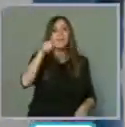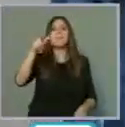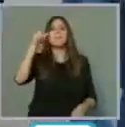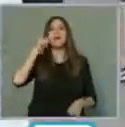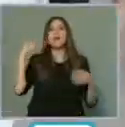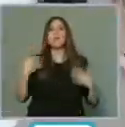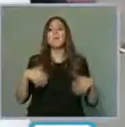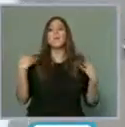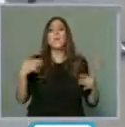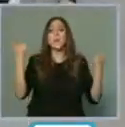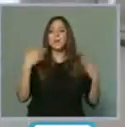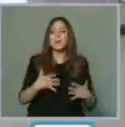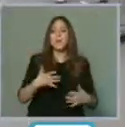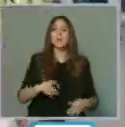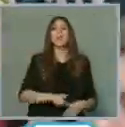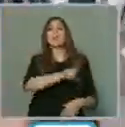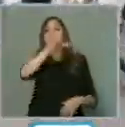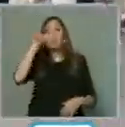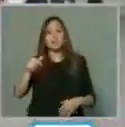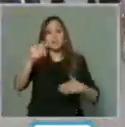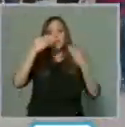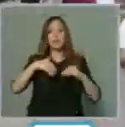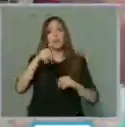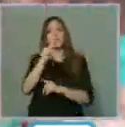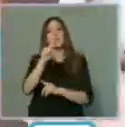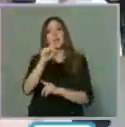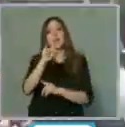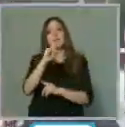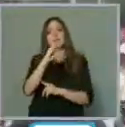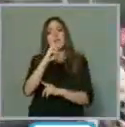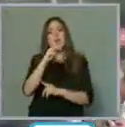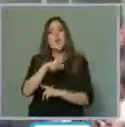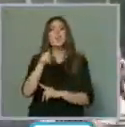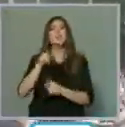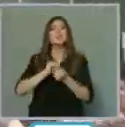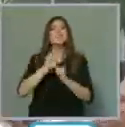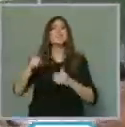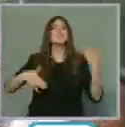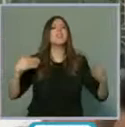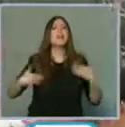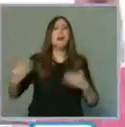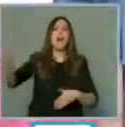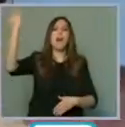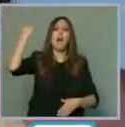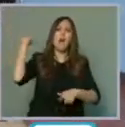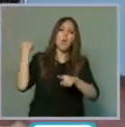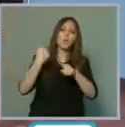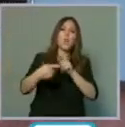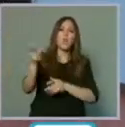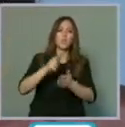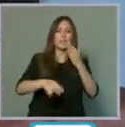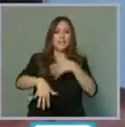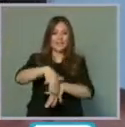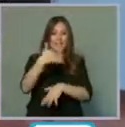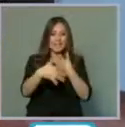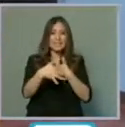Y después va a estar presentándose Traición. Traición también es una celebración que ocurre desde 2015. Y lo que